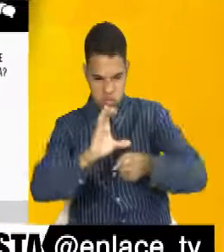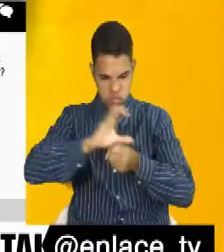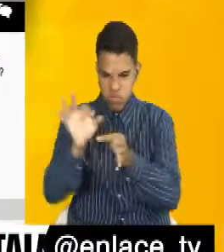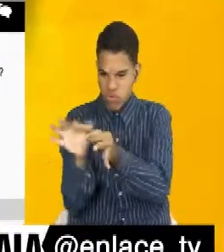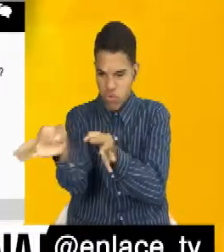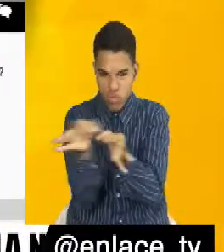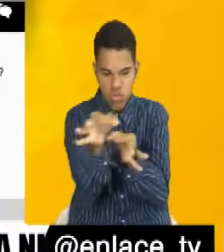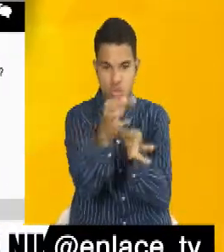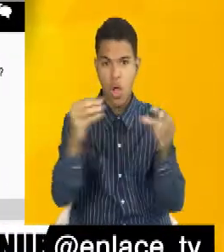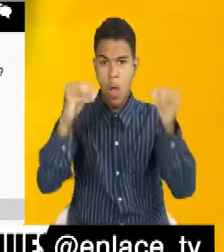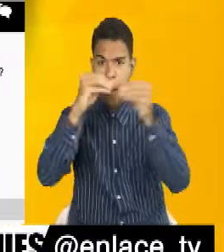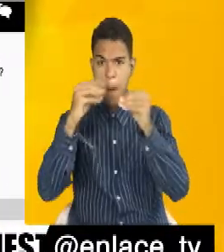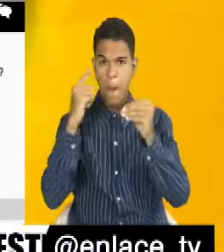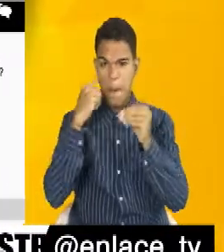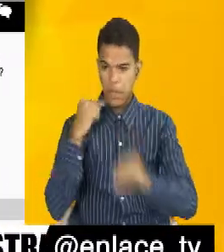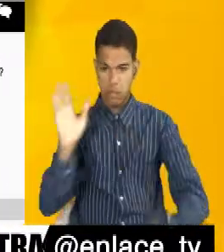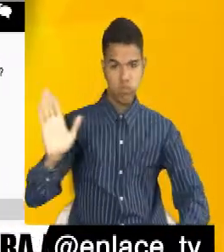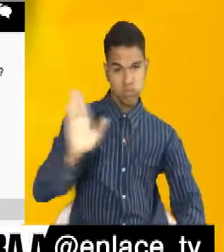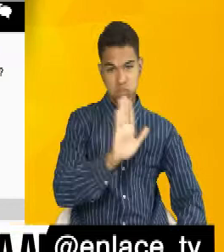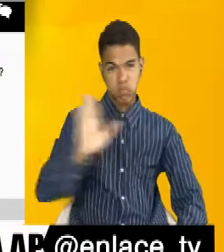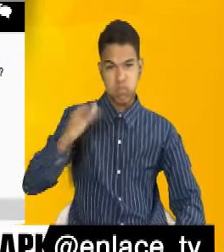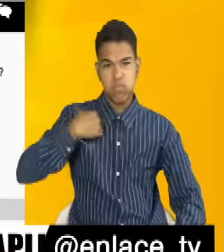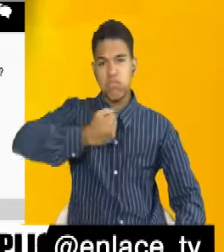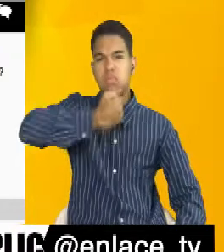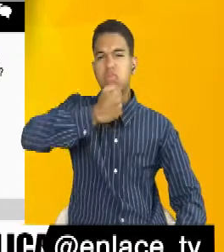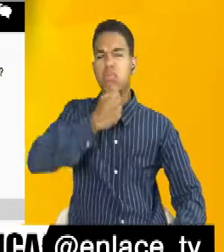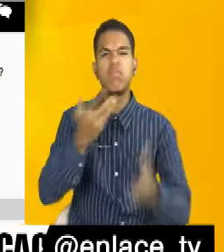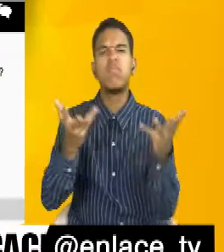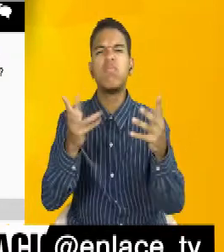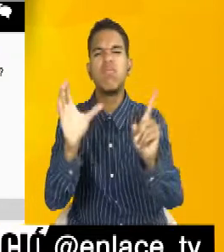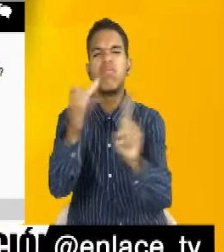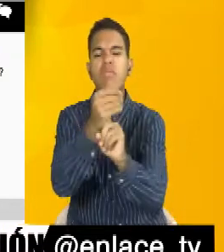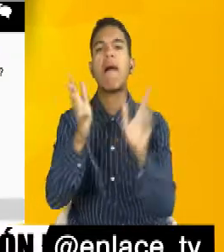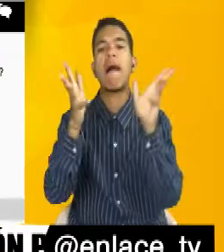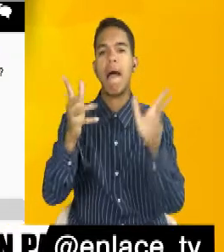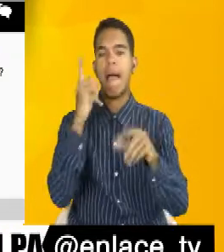y otras informaciones de Enlace Noticias las pueden hallar en nuestra página web